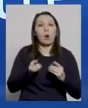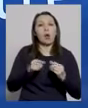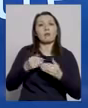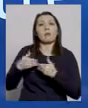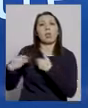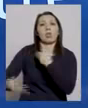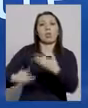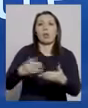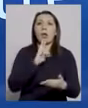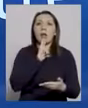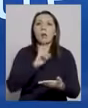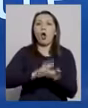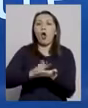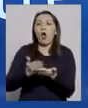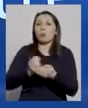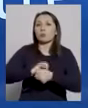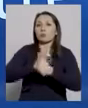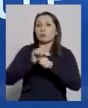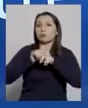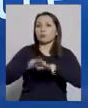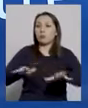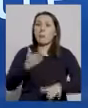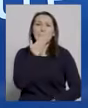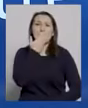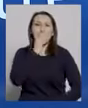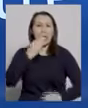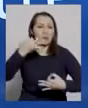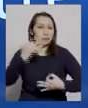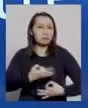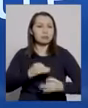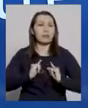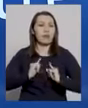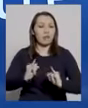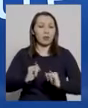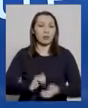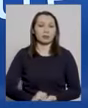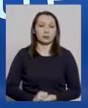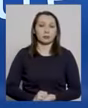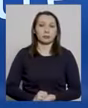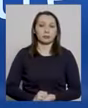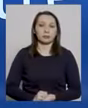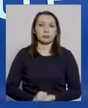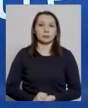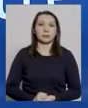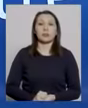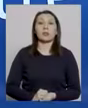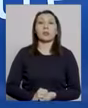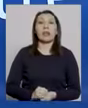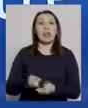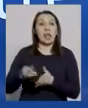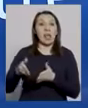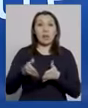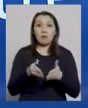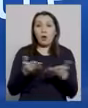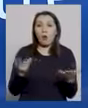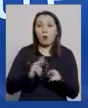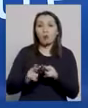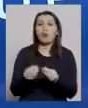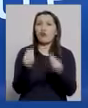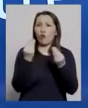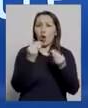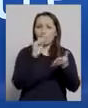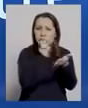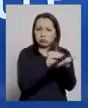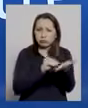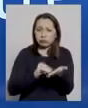la respuesta de la epidemia con la mejor información. Es decir, el camino sería buenos